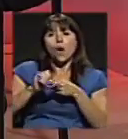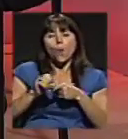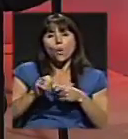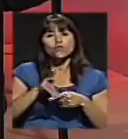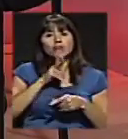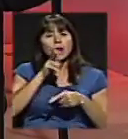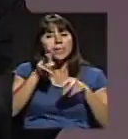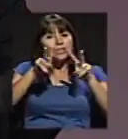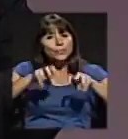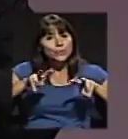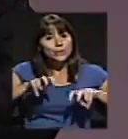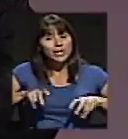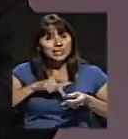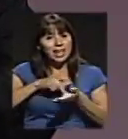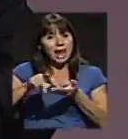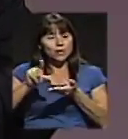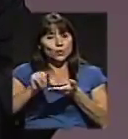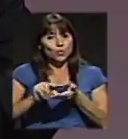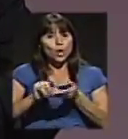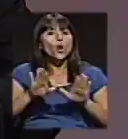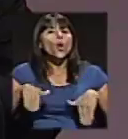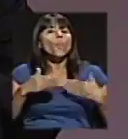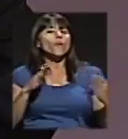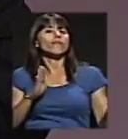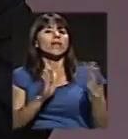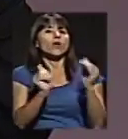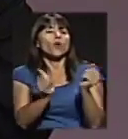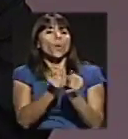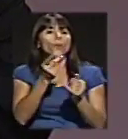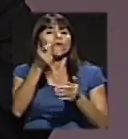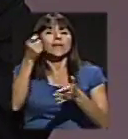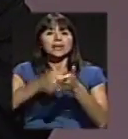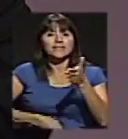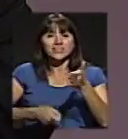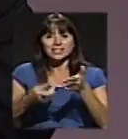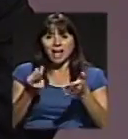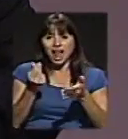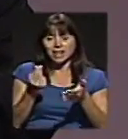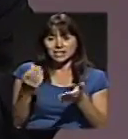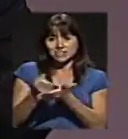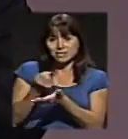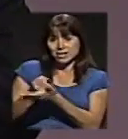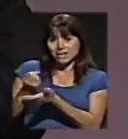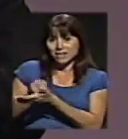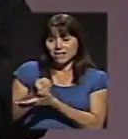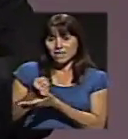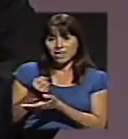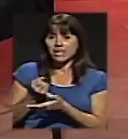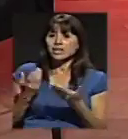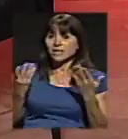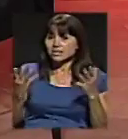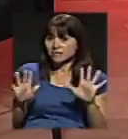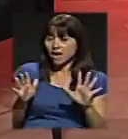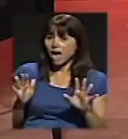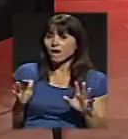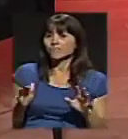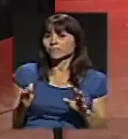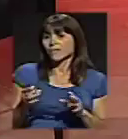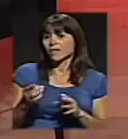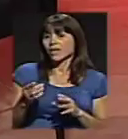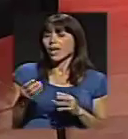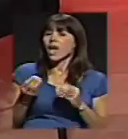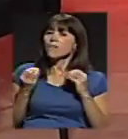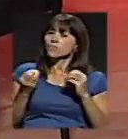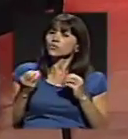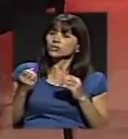con los problemas fiscales que enfrenta el Estado y con el hecho de que ya hay una tremenda inflexibilidad